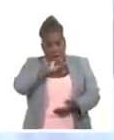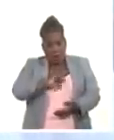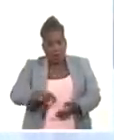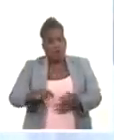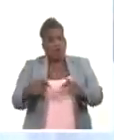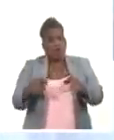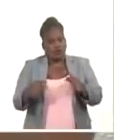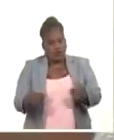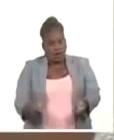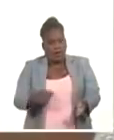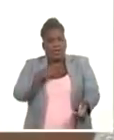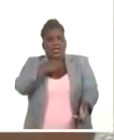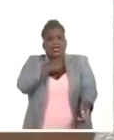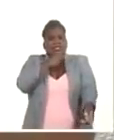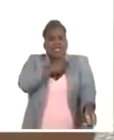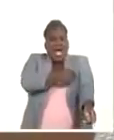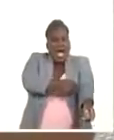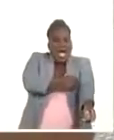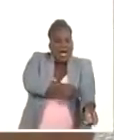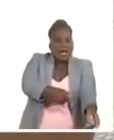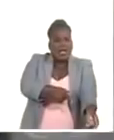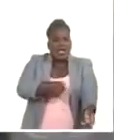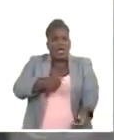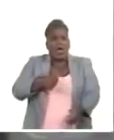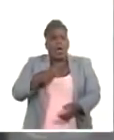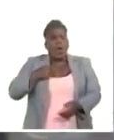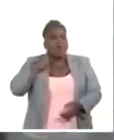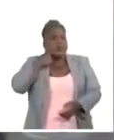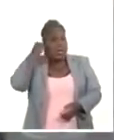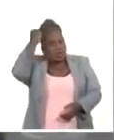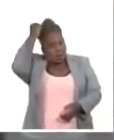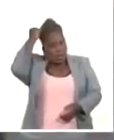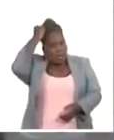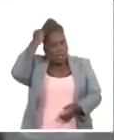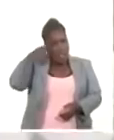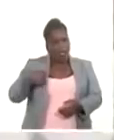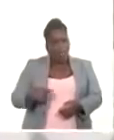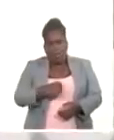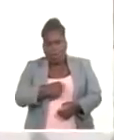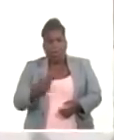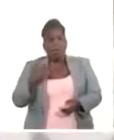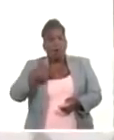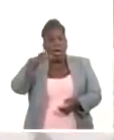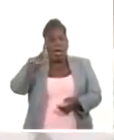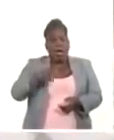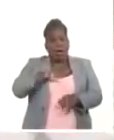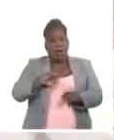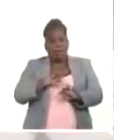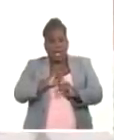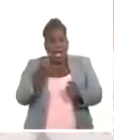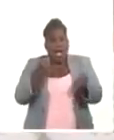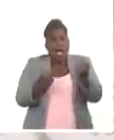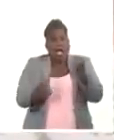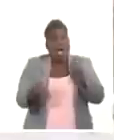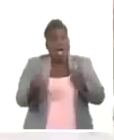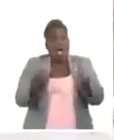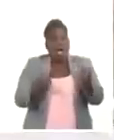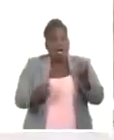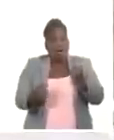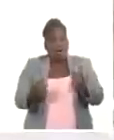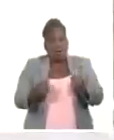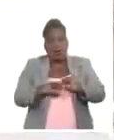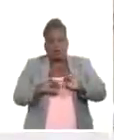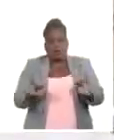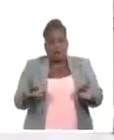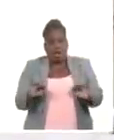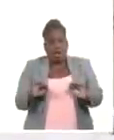exámenes de sangre, ultrasonido, para nosotros entonces evaluar la posibilidad de que algunos ya se vayan de